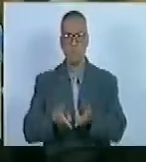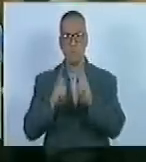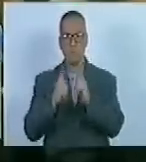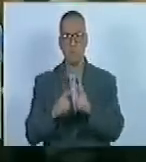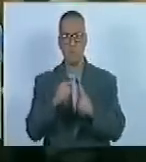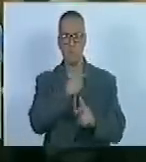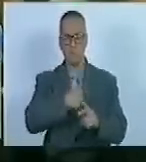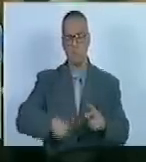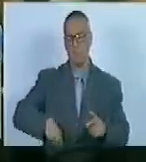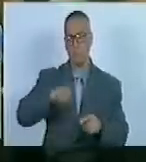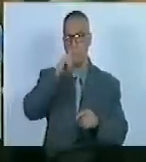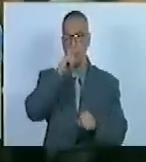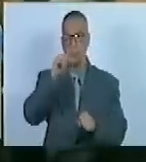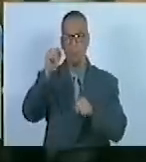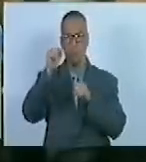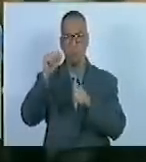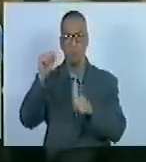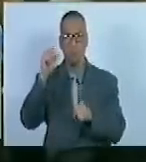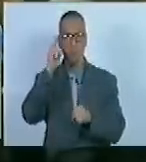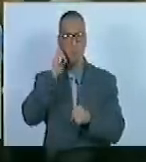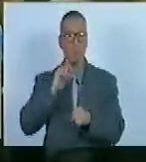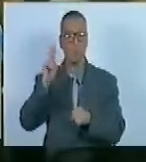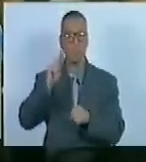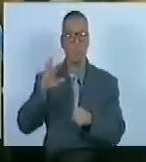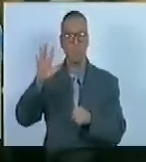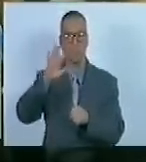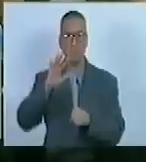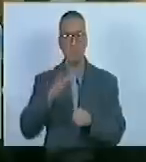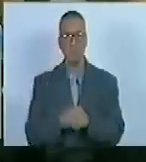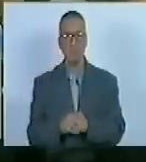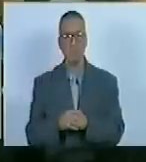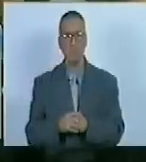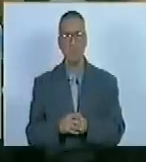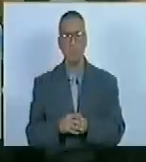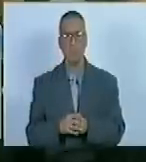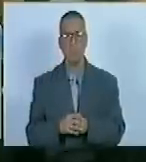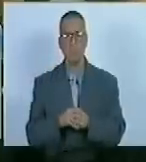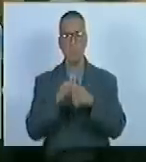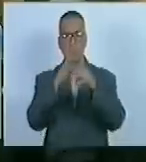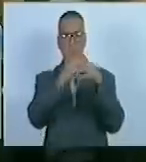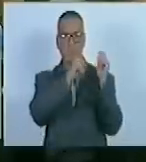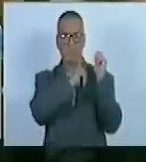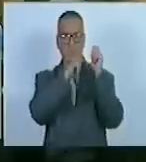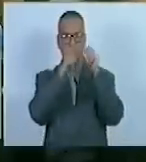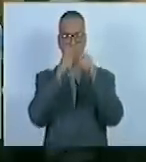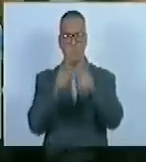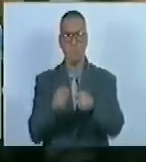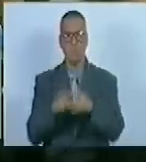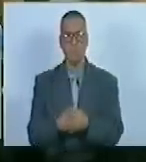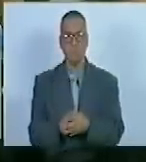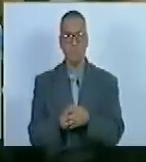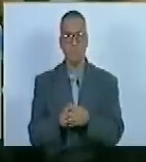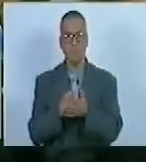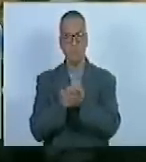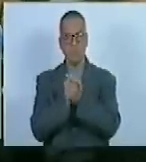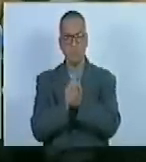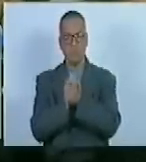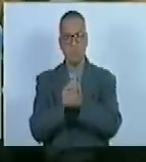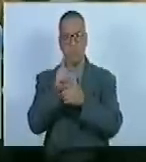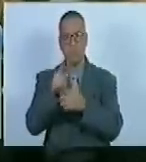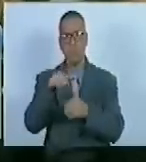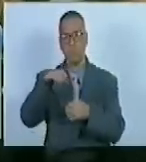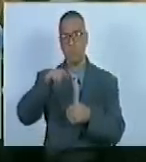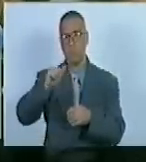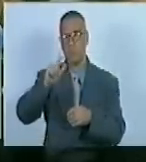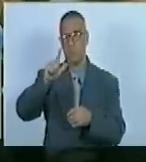ciudadano presidente de la República Bolivariana de Venezuela en la designación del compatriota